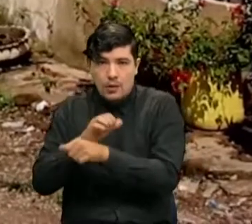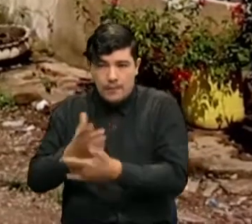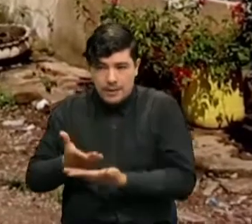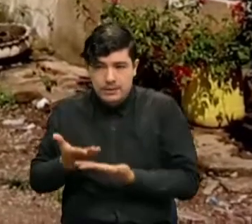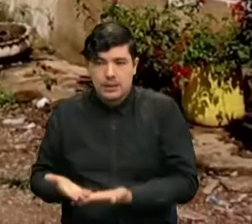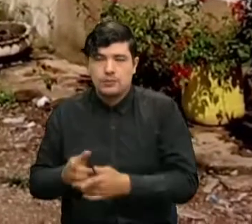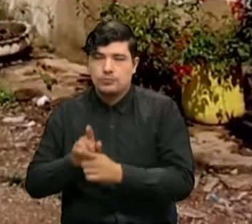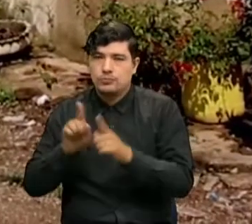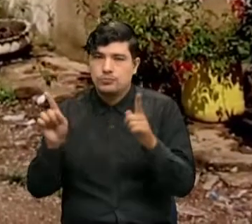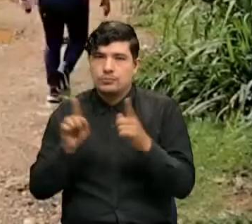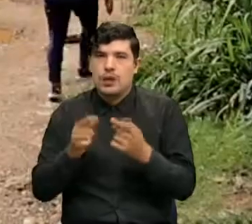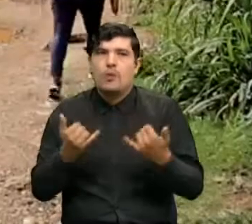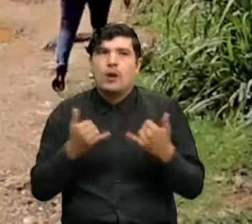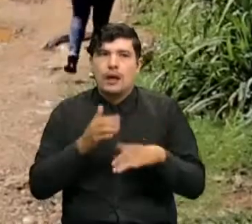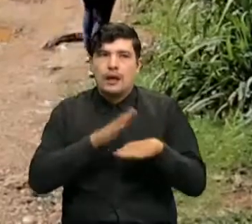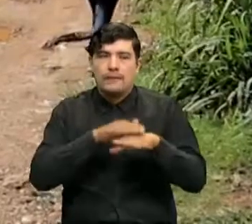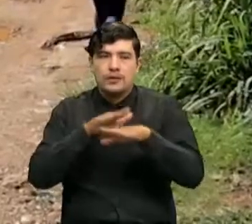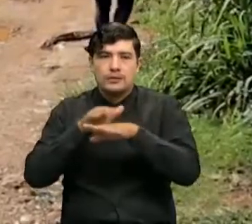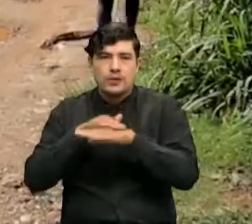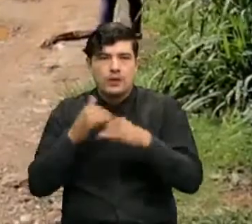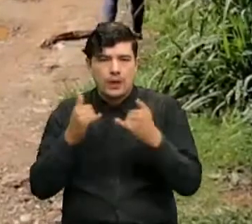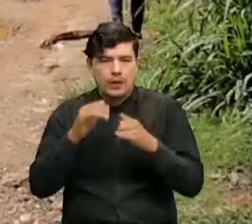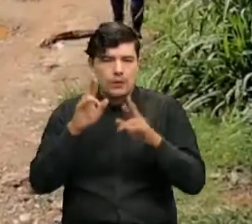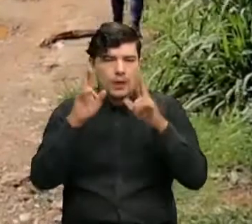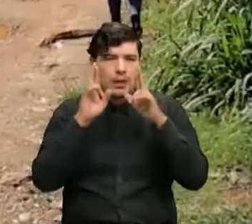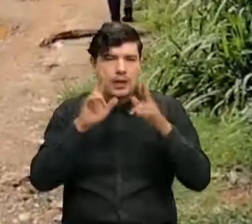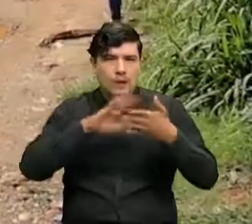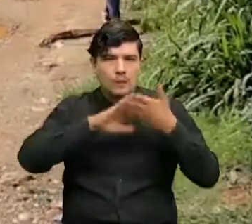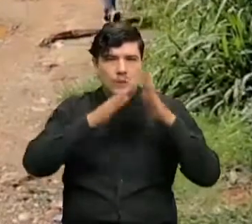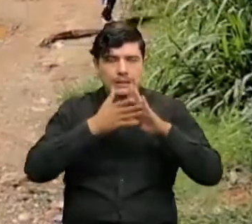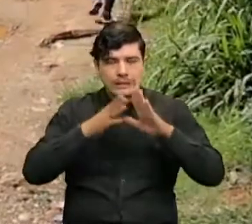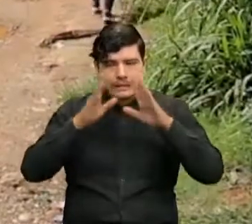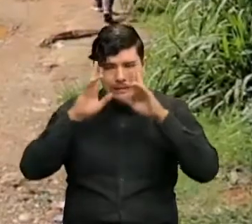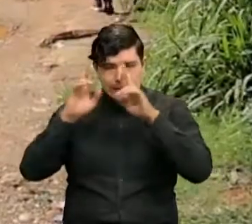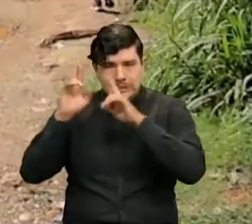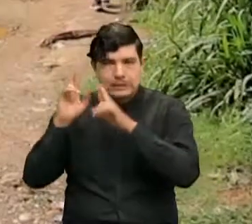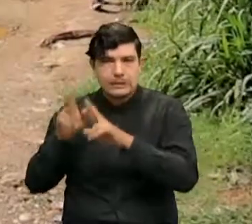cartas en el asunto y de esta manera lograr tener vías de acceso en mejores condiciones.